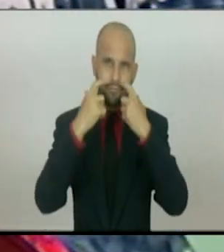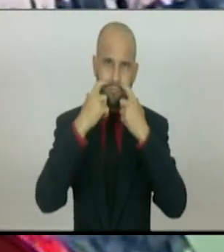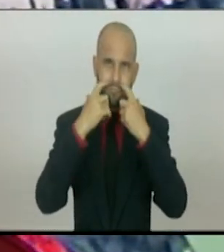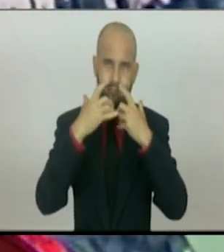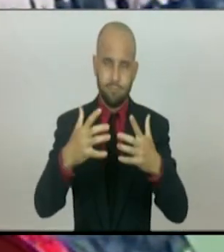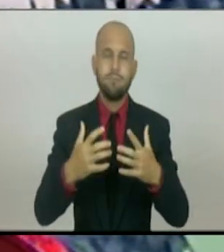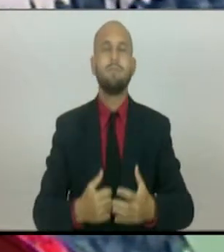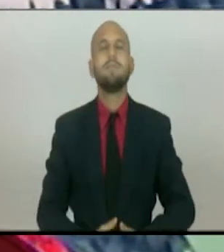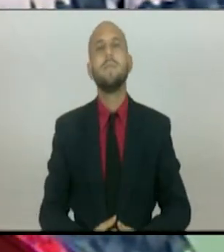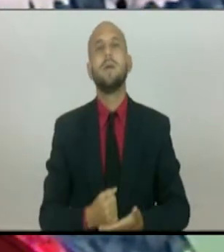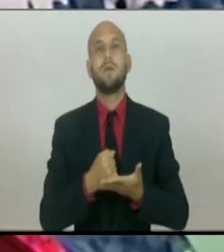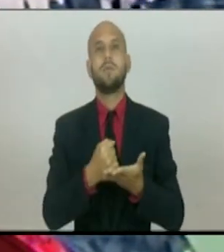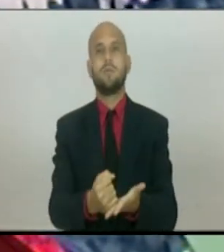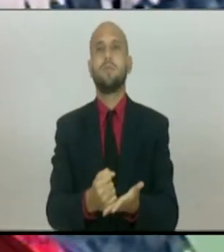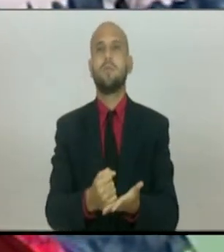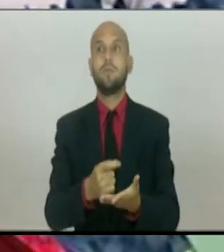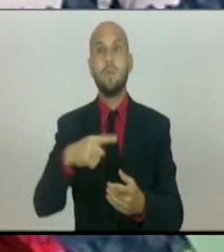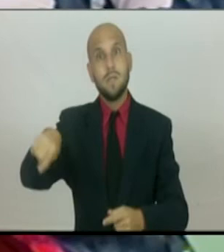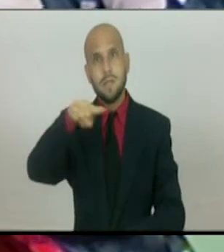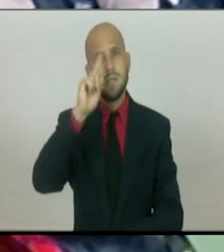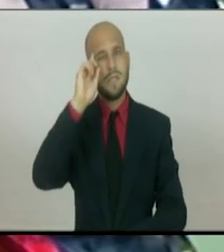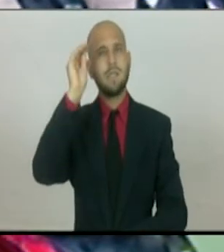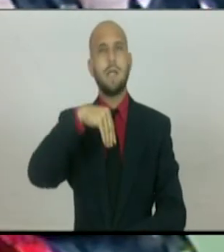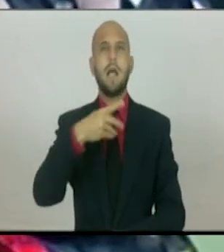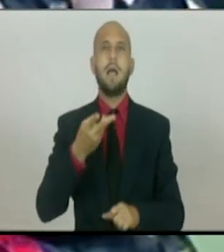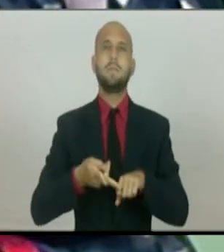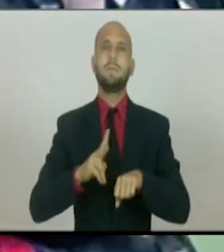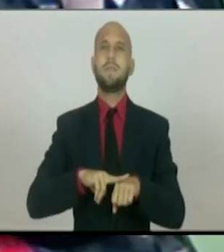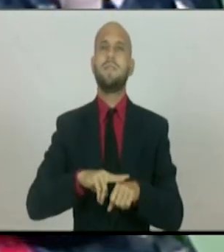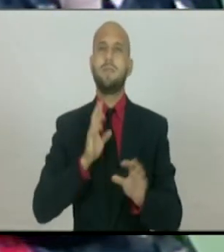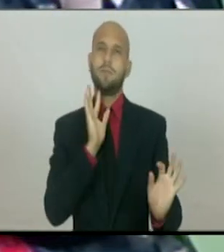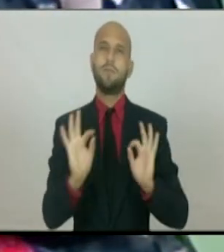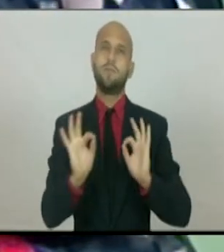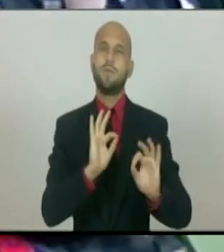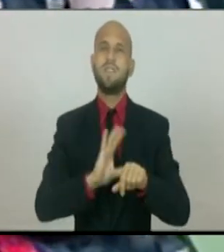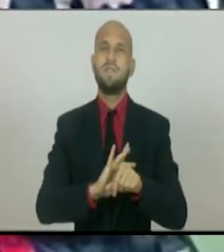que van a resultar de mucho interés para toda la